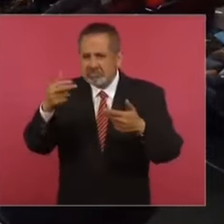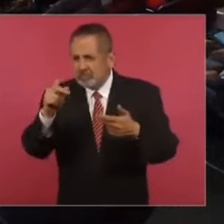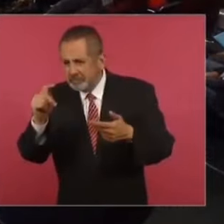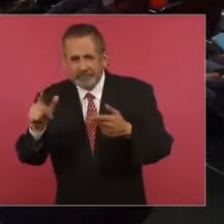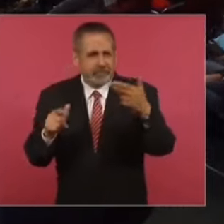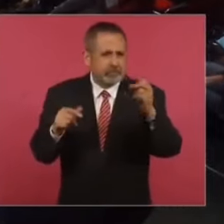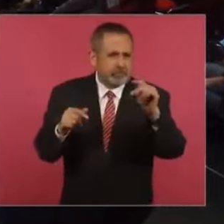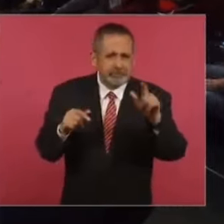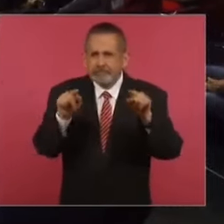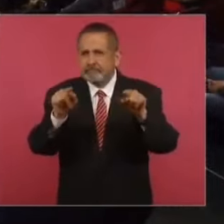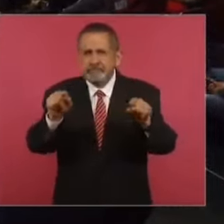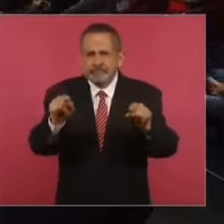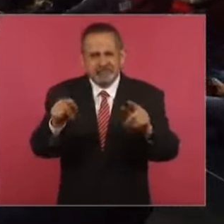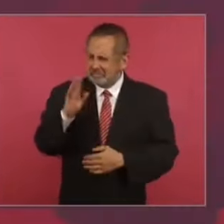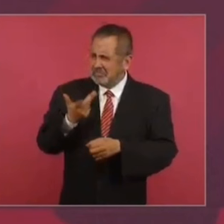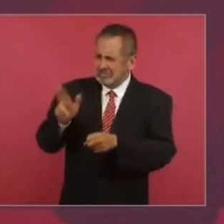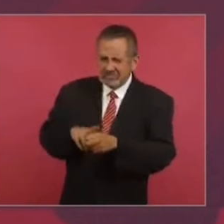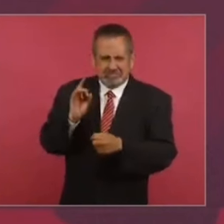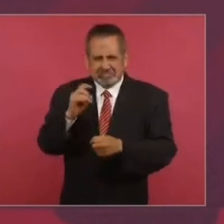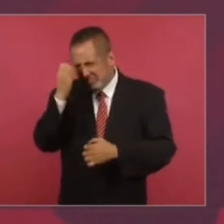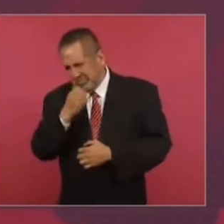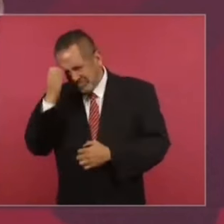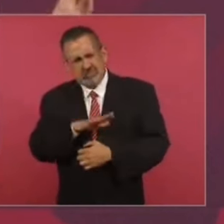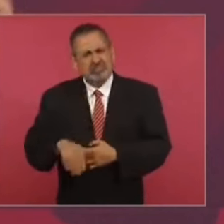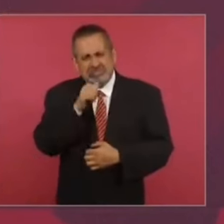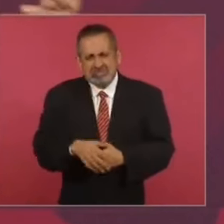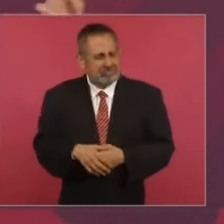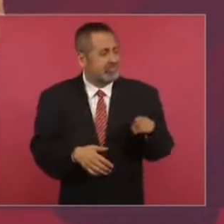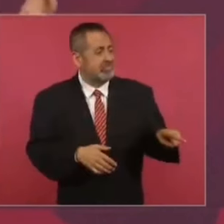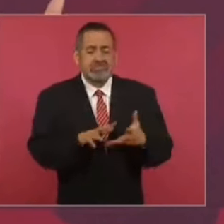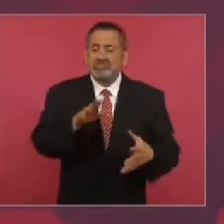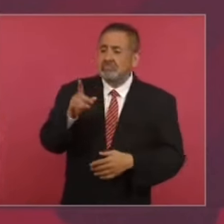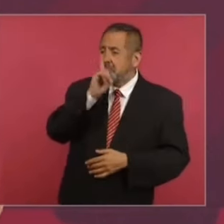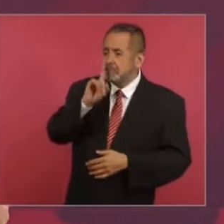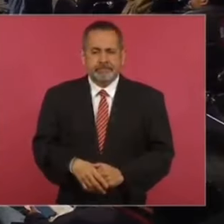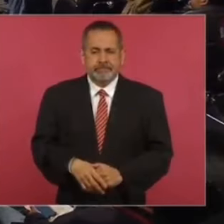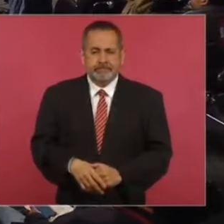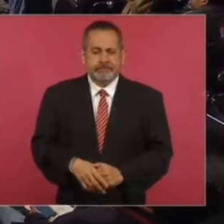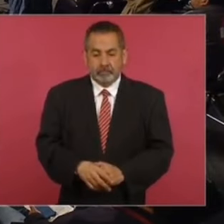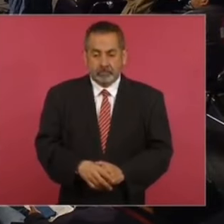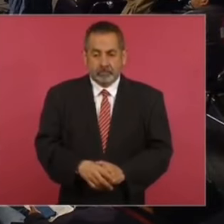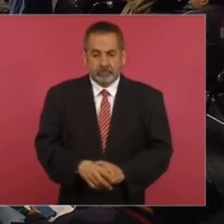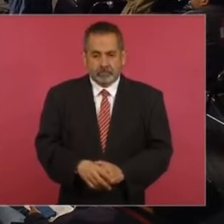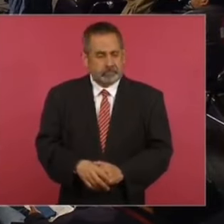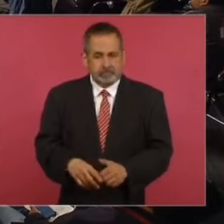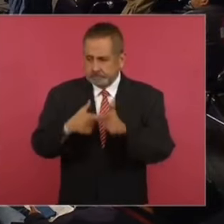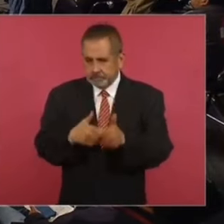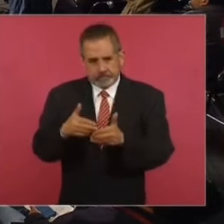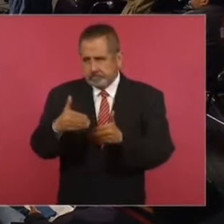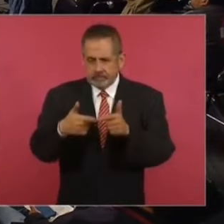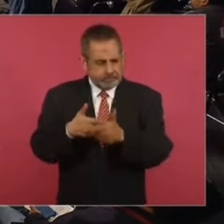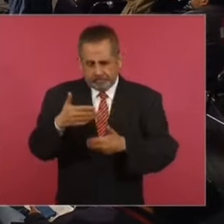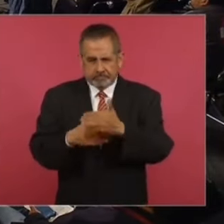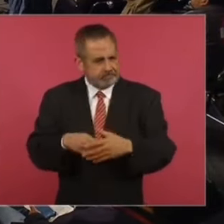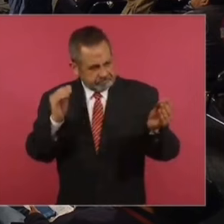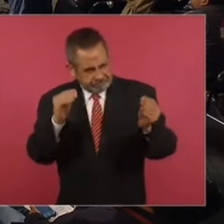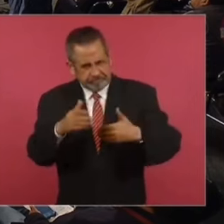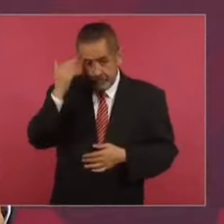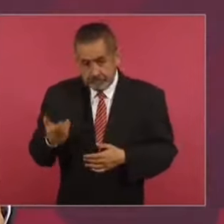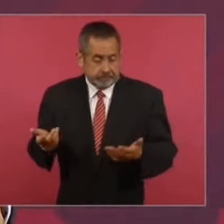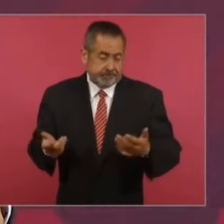Pero esto es diario, de parte de la mayoría de los medios de información. Entonces, vamos a seguir aquí con el